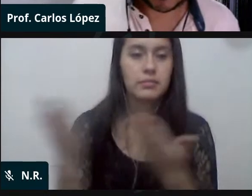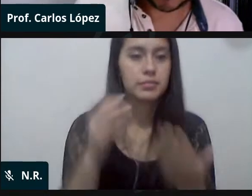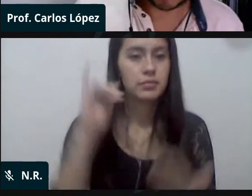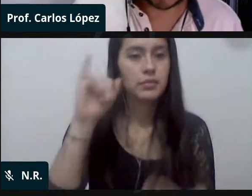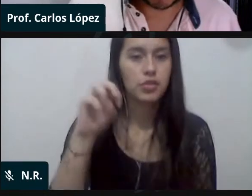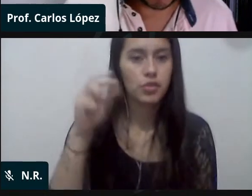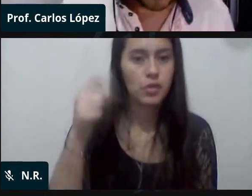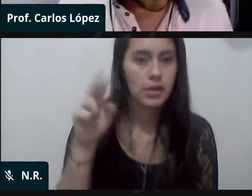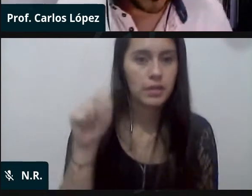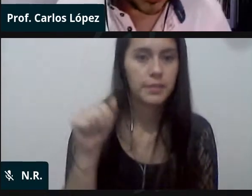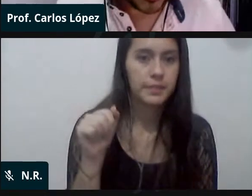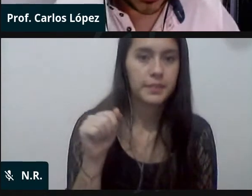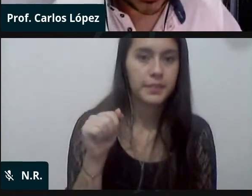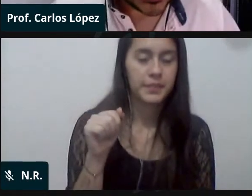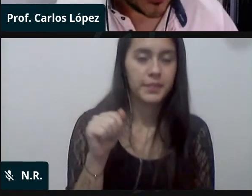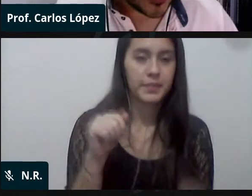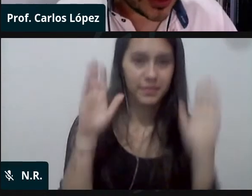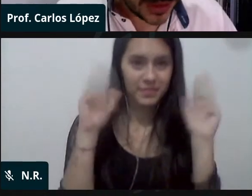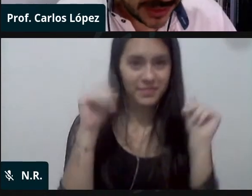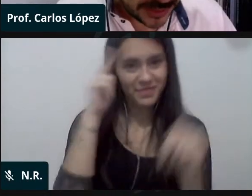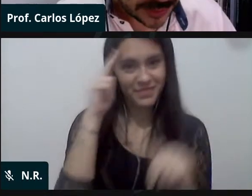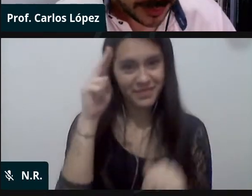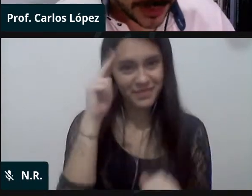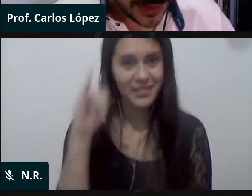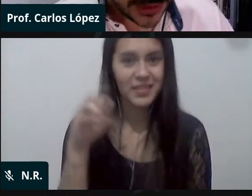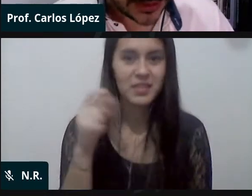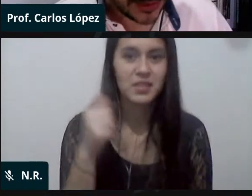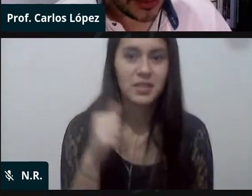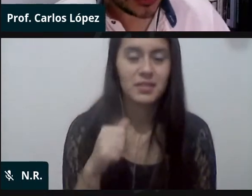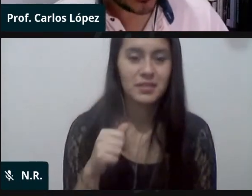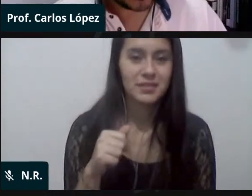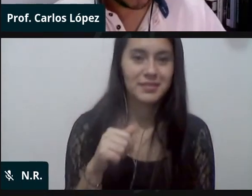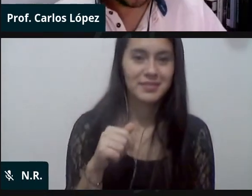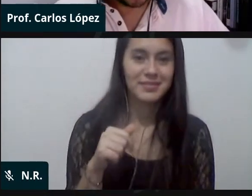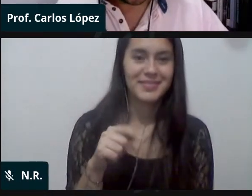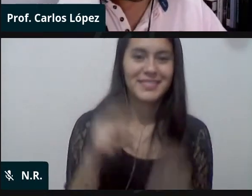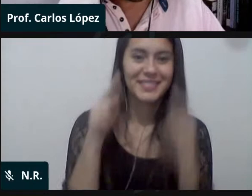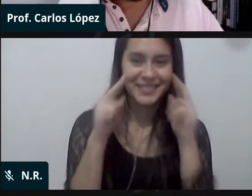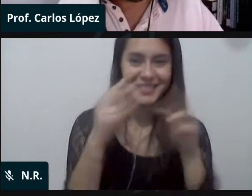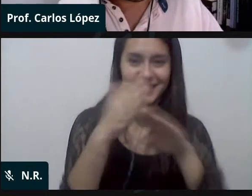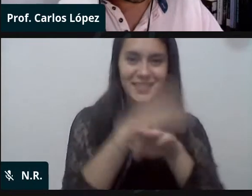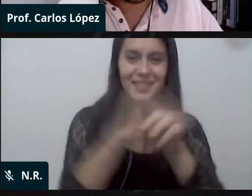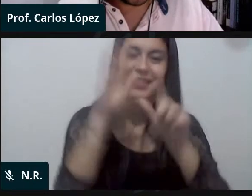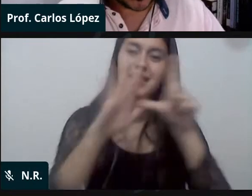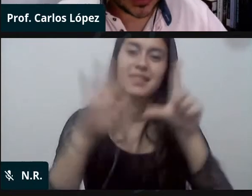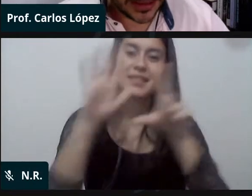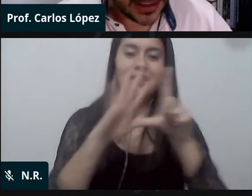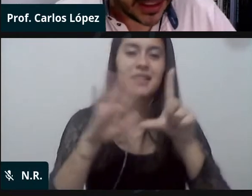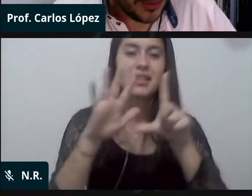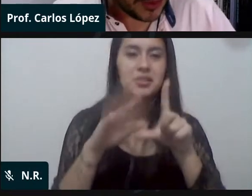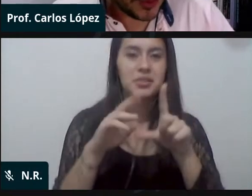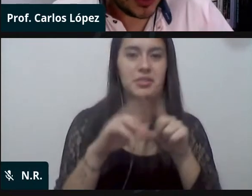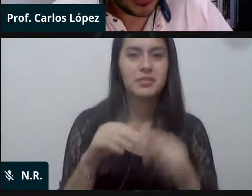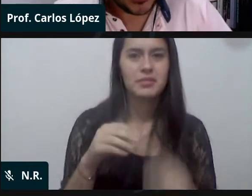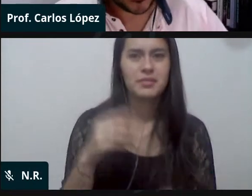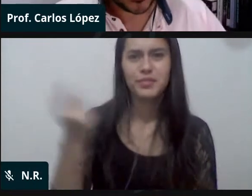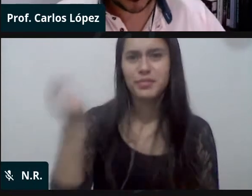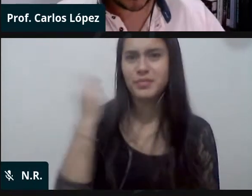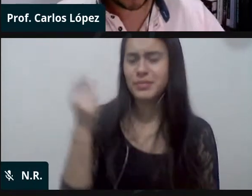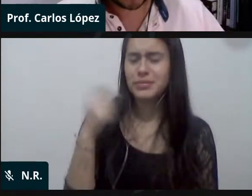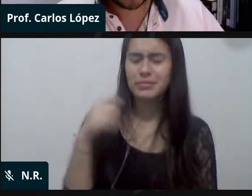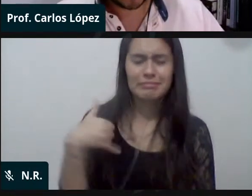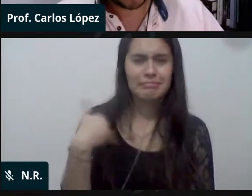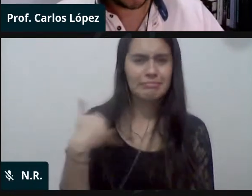acá. Hola, Joanita, ¿sí se vio usted con pañuelito? ¿Cuánto fue? ¿Tres meses? Éramos unos niños. Eso